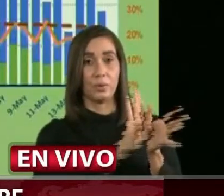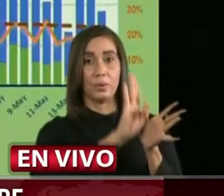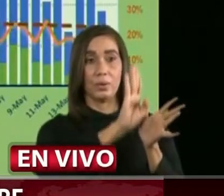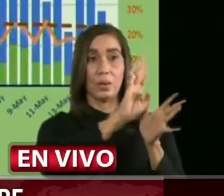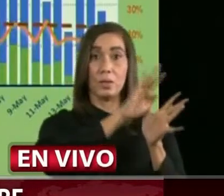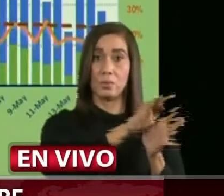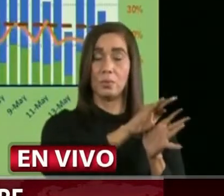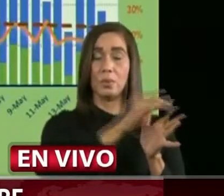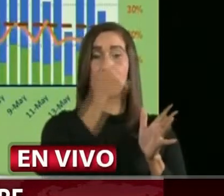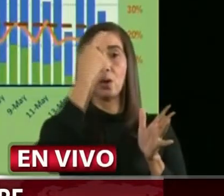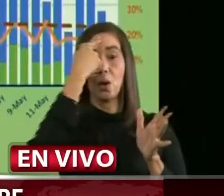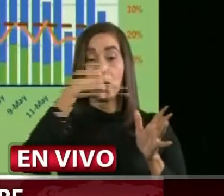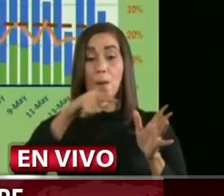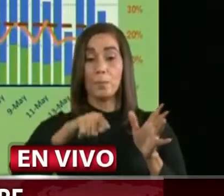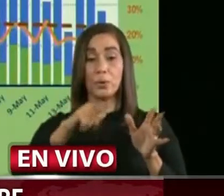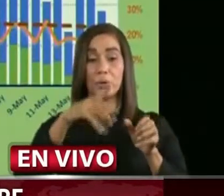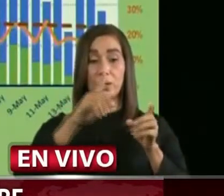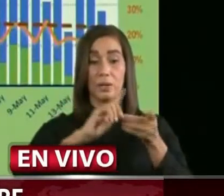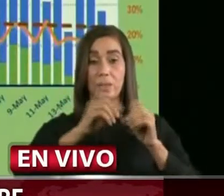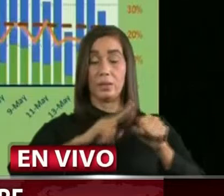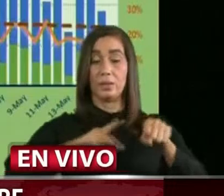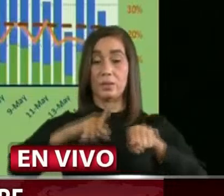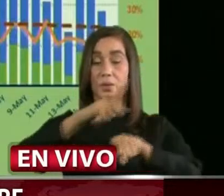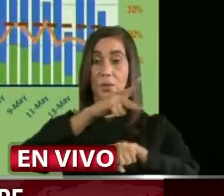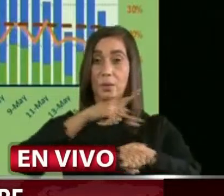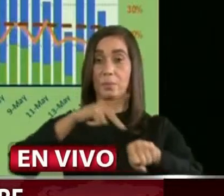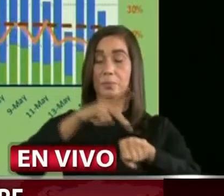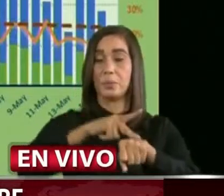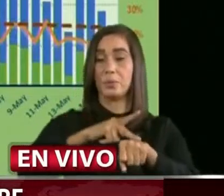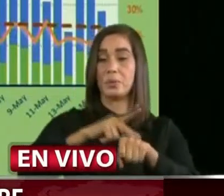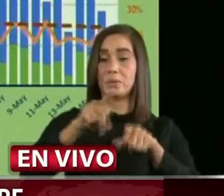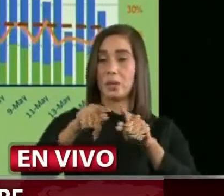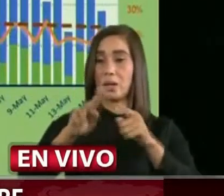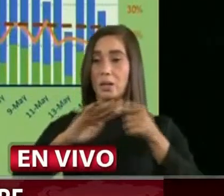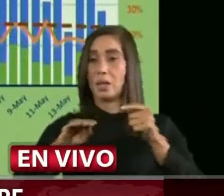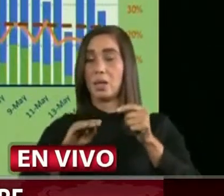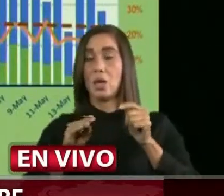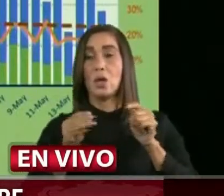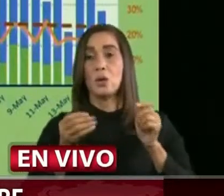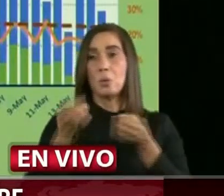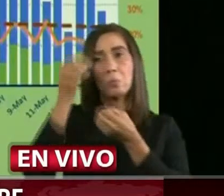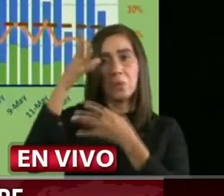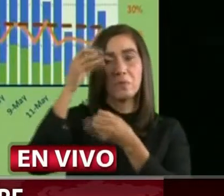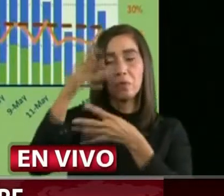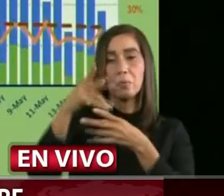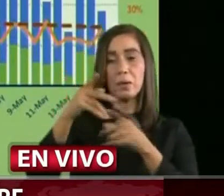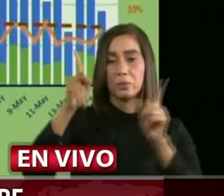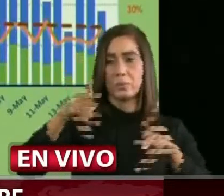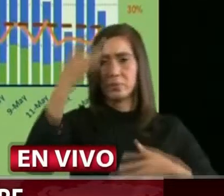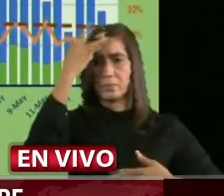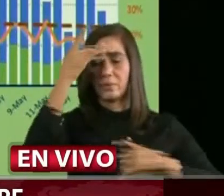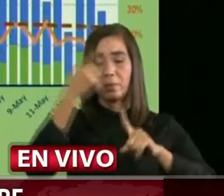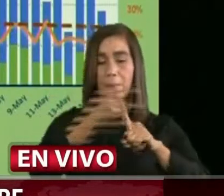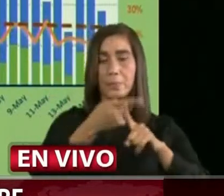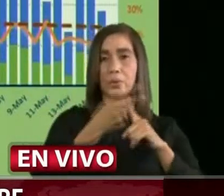a que las direcciones provinciales y de áreas no estaban subiendo los casos ya